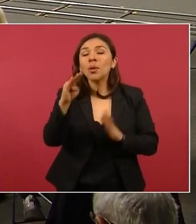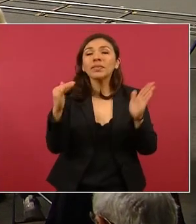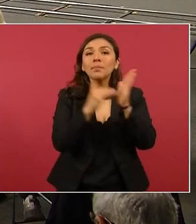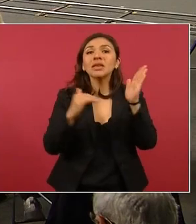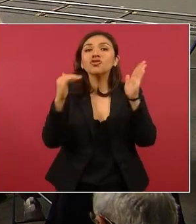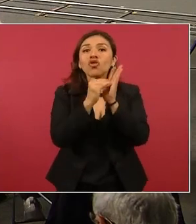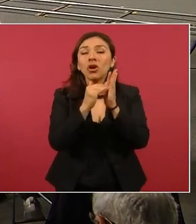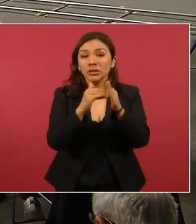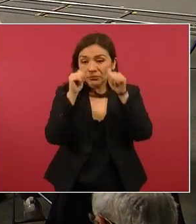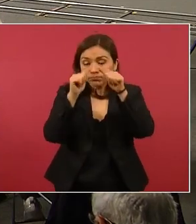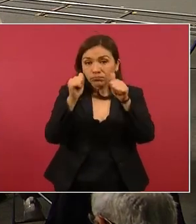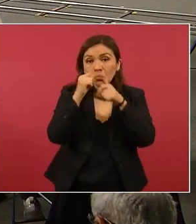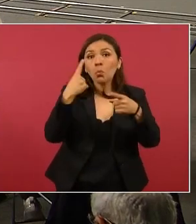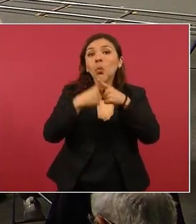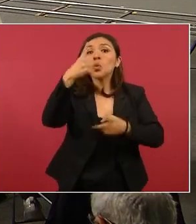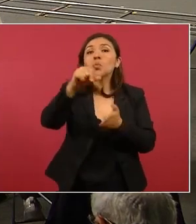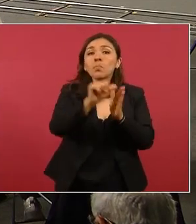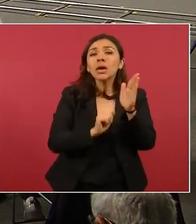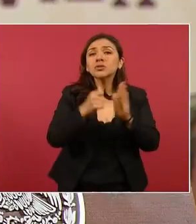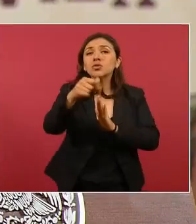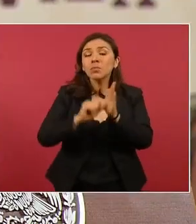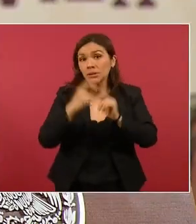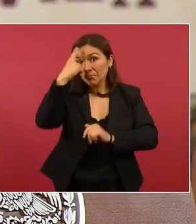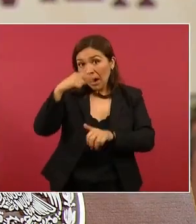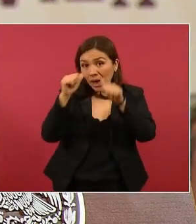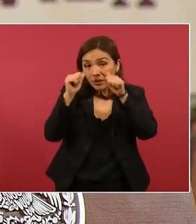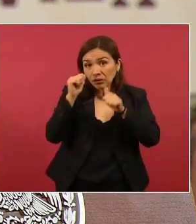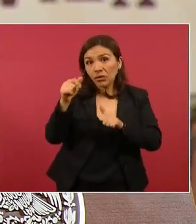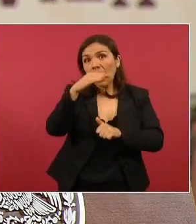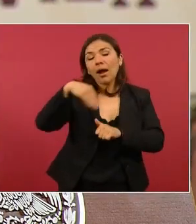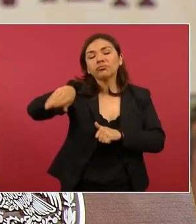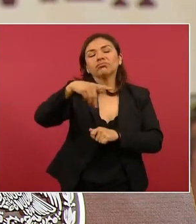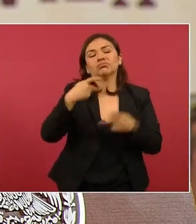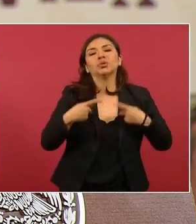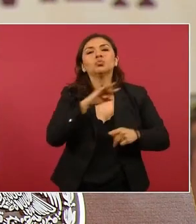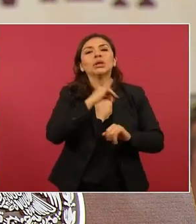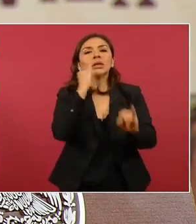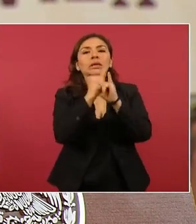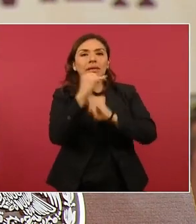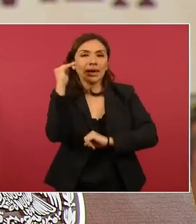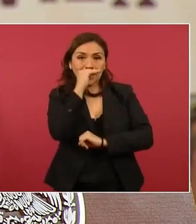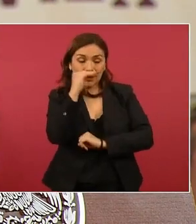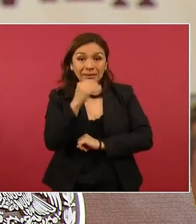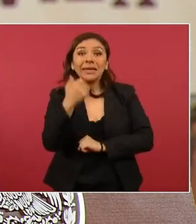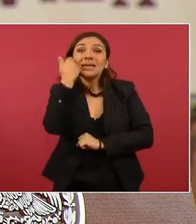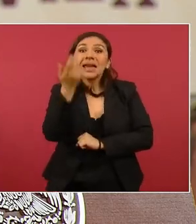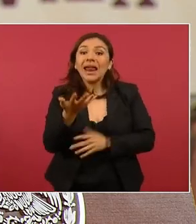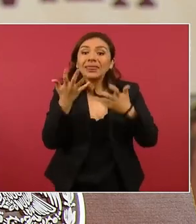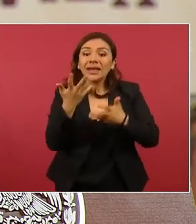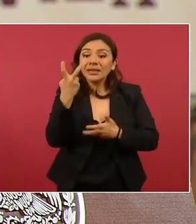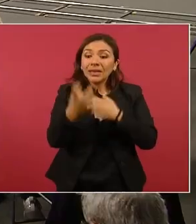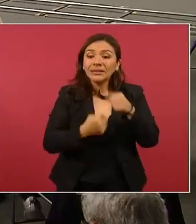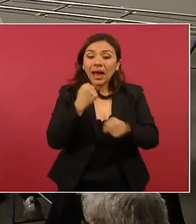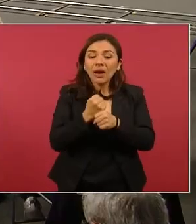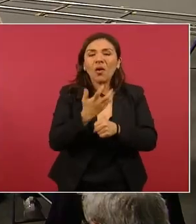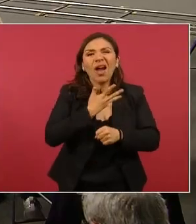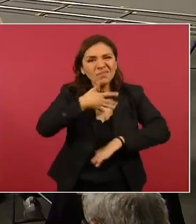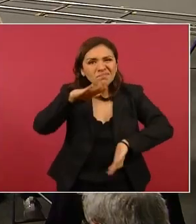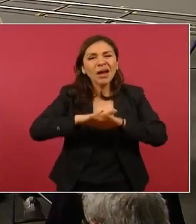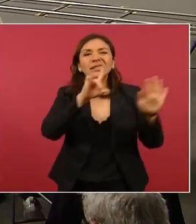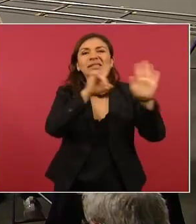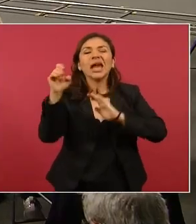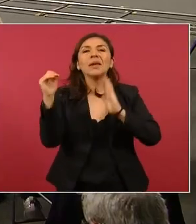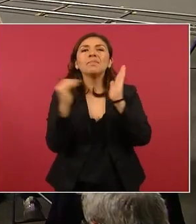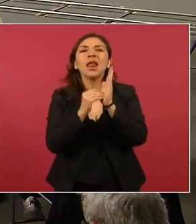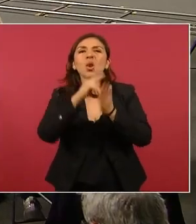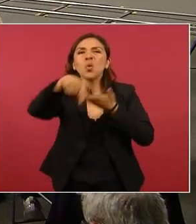mes que se está dando en este servicio público. La meta para este año son 100.000 sitios en